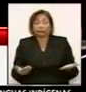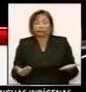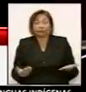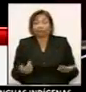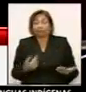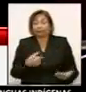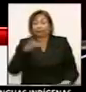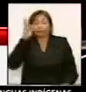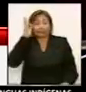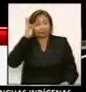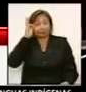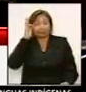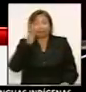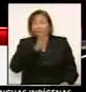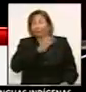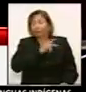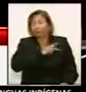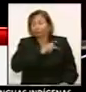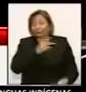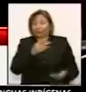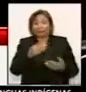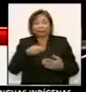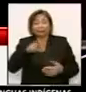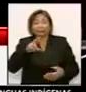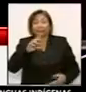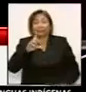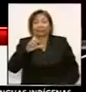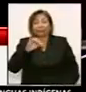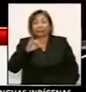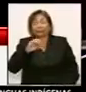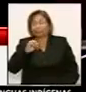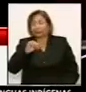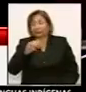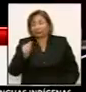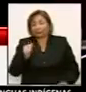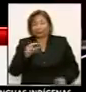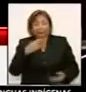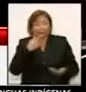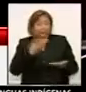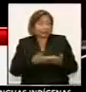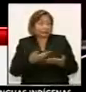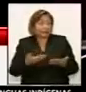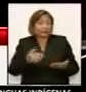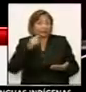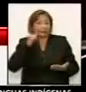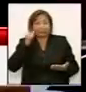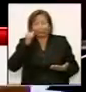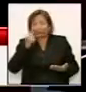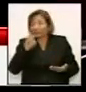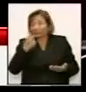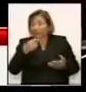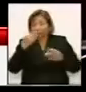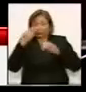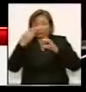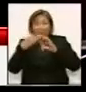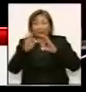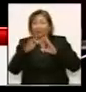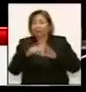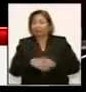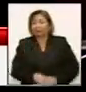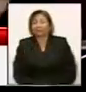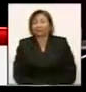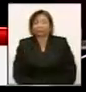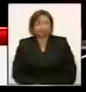efectivamente, Keiko Fujimori está presa en una investigación preliminar. En lo personal, yo lamento el ataque ayer al señor Pérez, y lo he puesto en un Twitter de